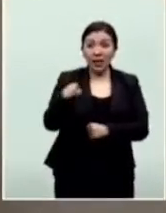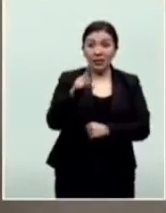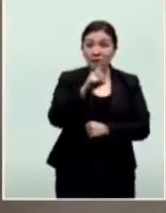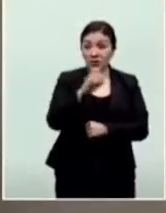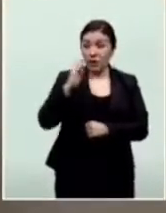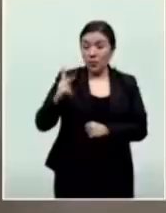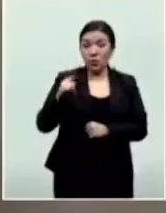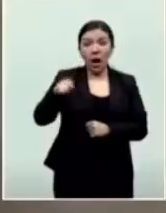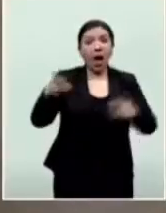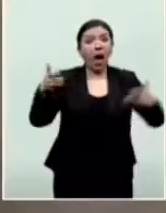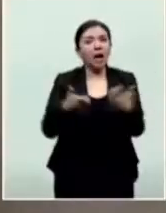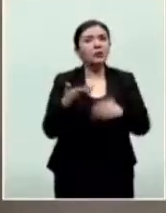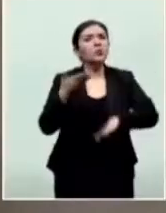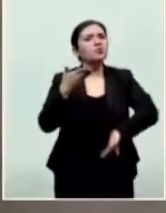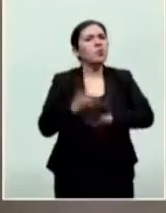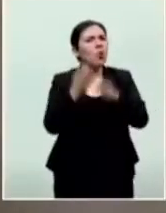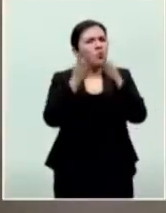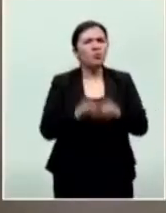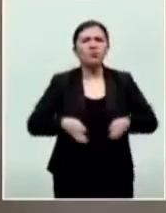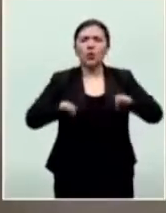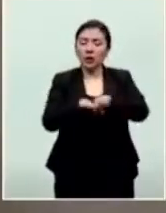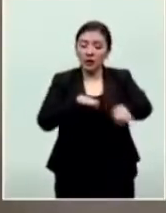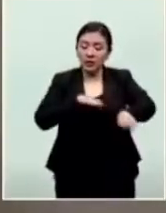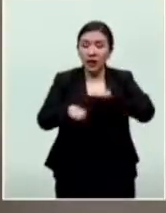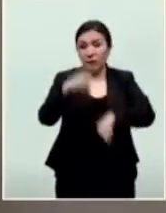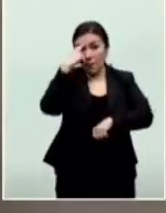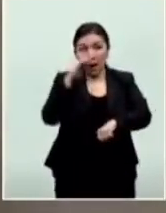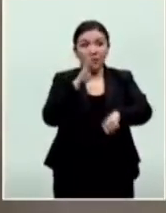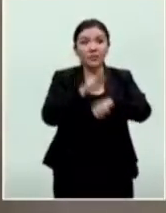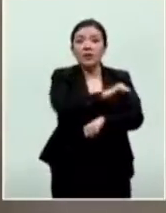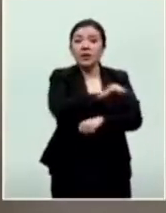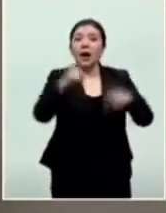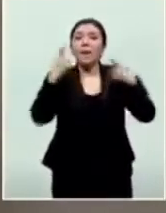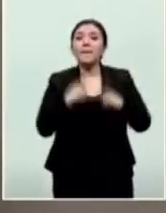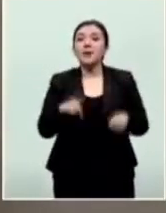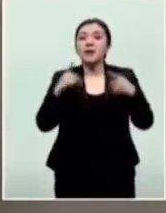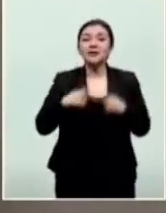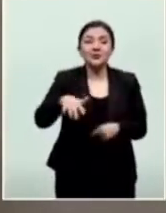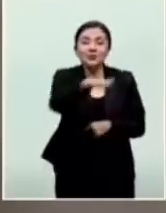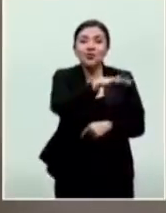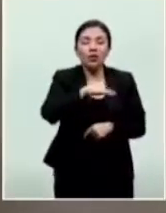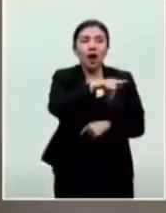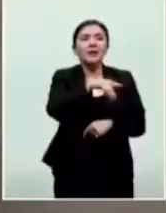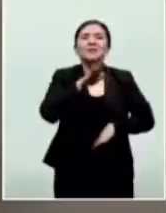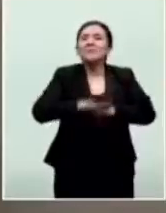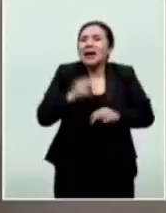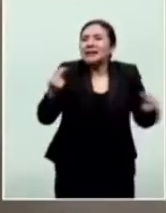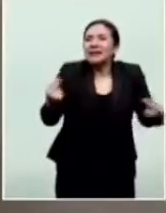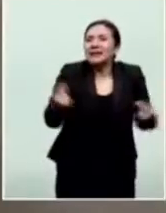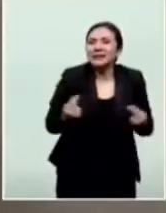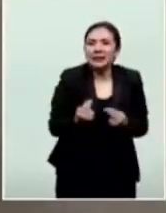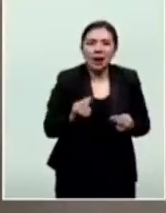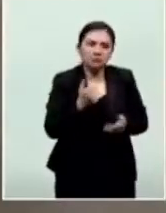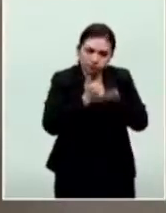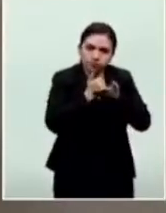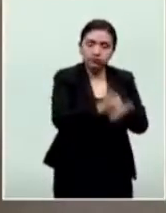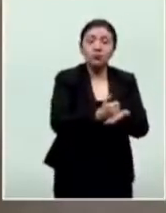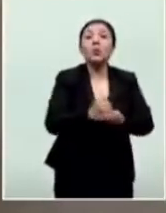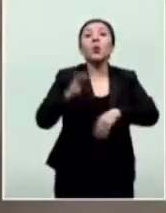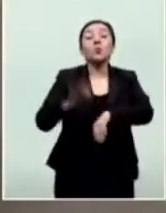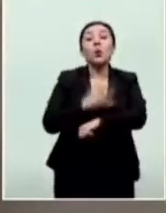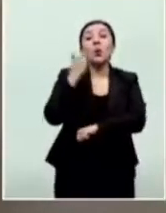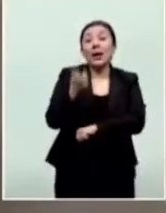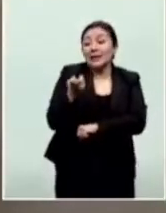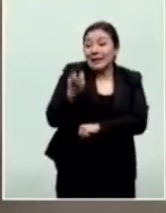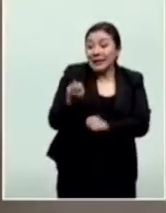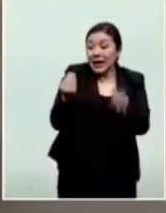está siendo muy trascendente para defender a las personas que menos tienen. Y por eso este caso